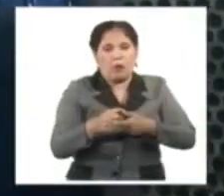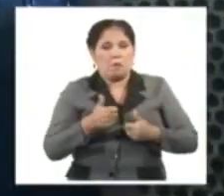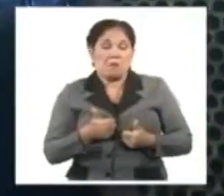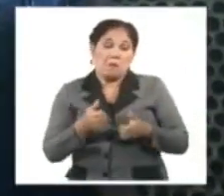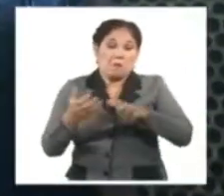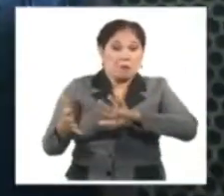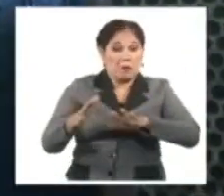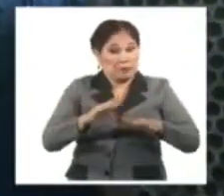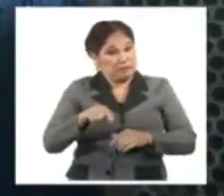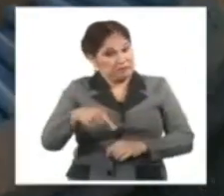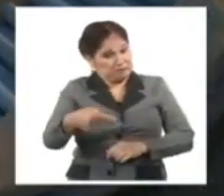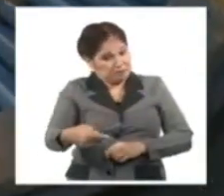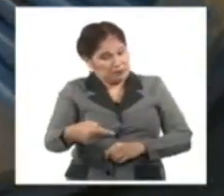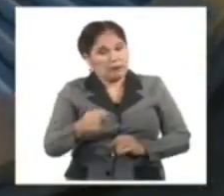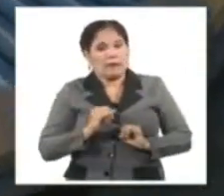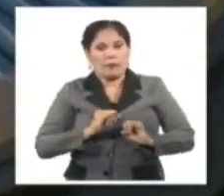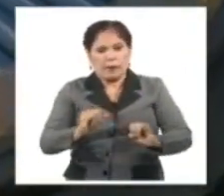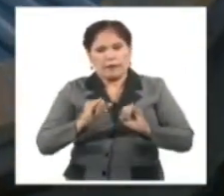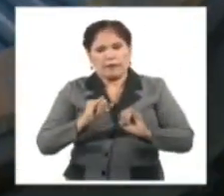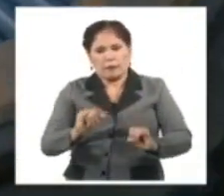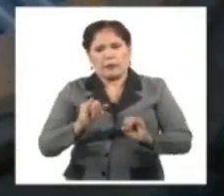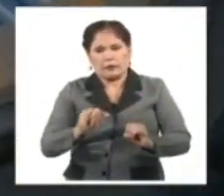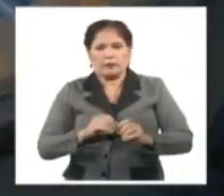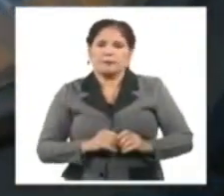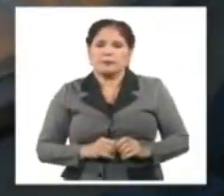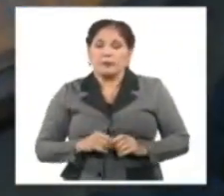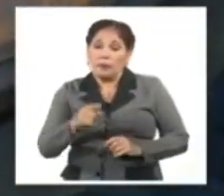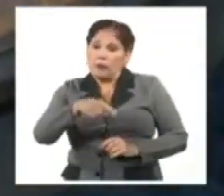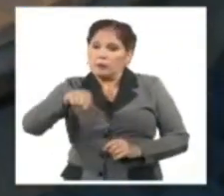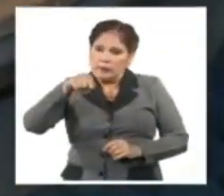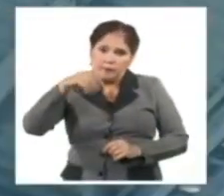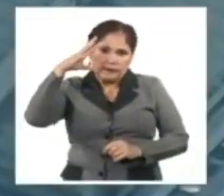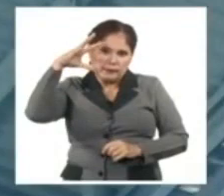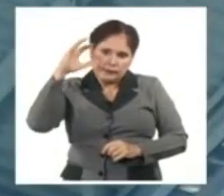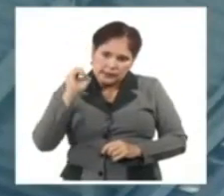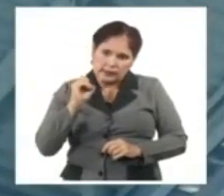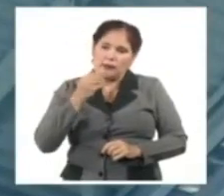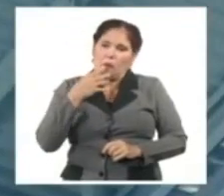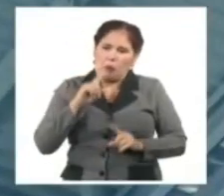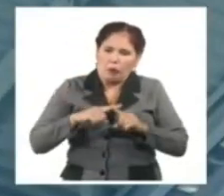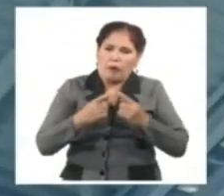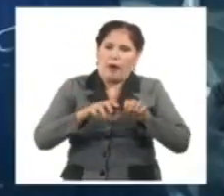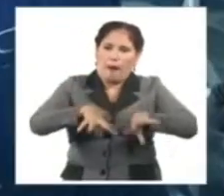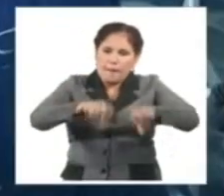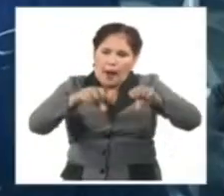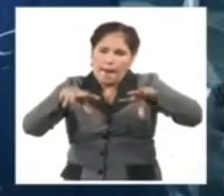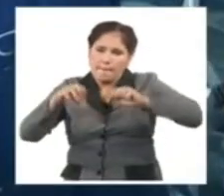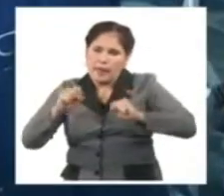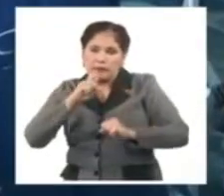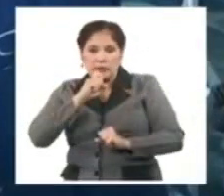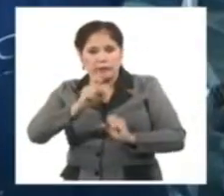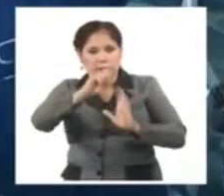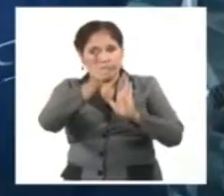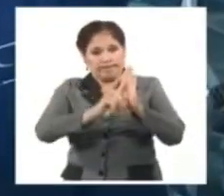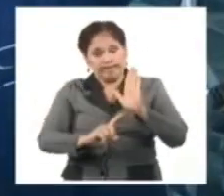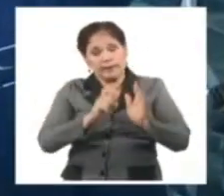Próximas emisiones, otros reportes de Felton llevarán a ustedes el quehacer de estos hombres. Camarógrafo Eide